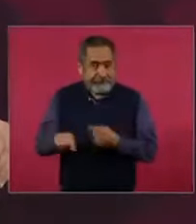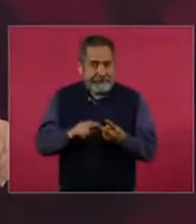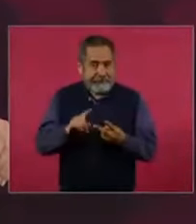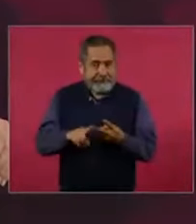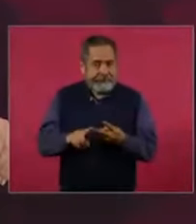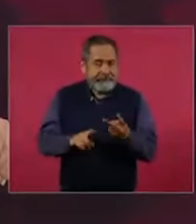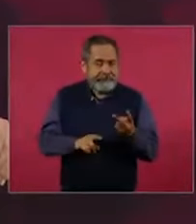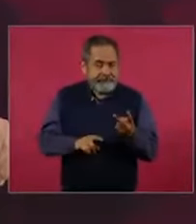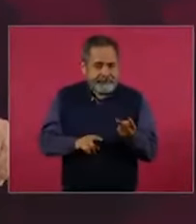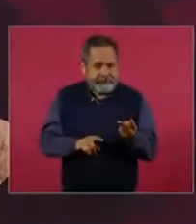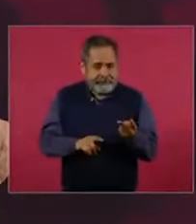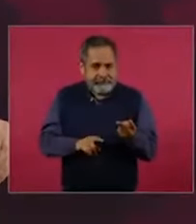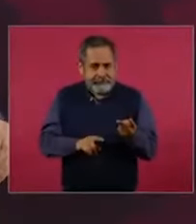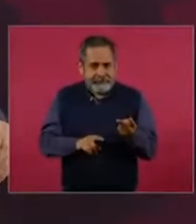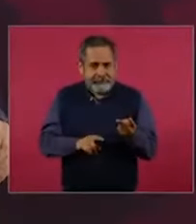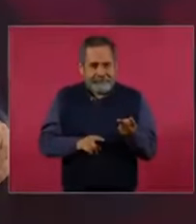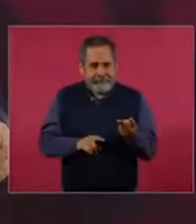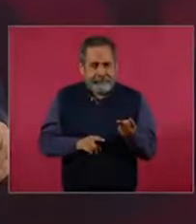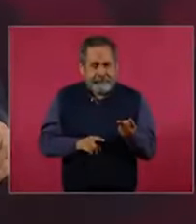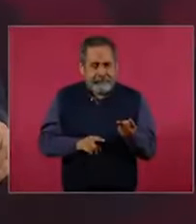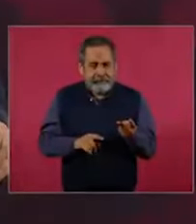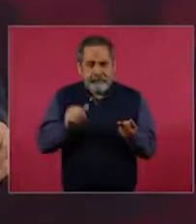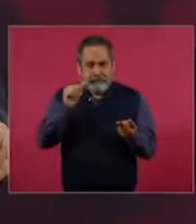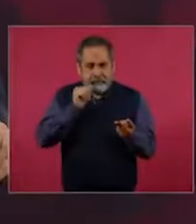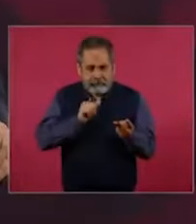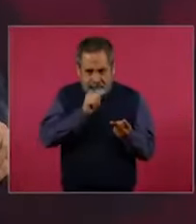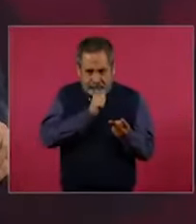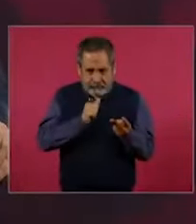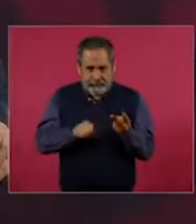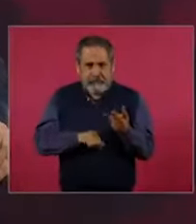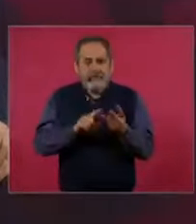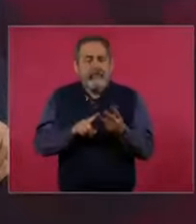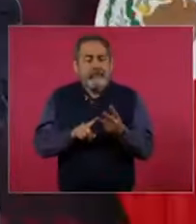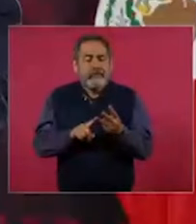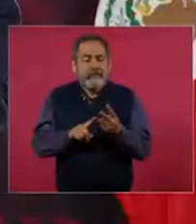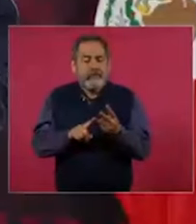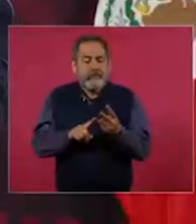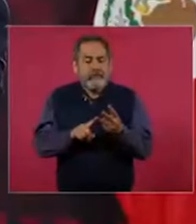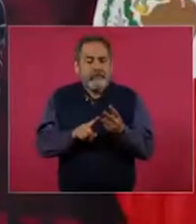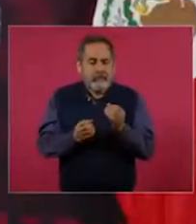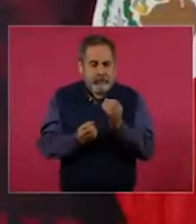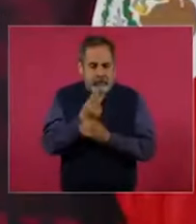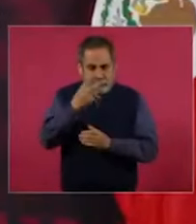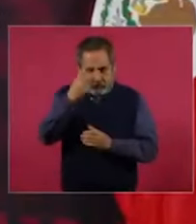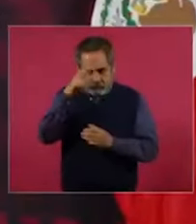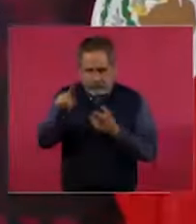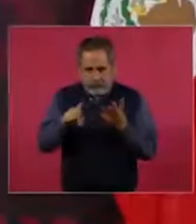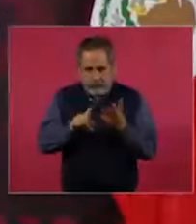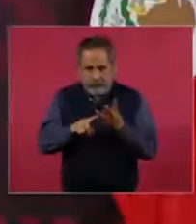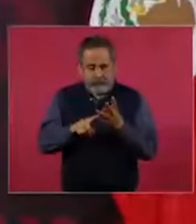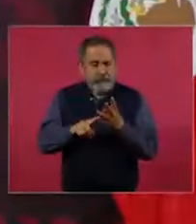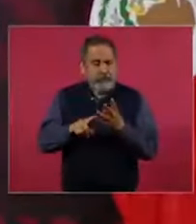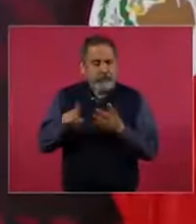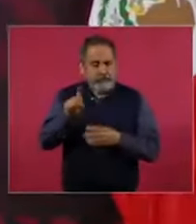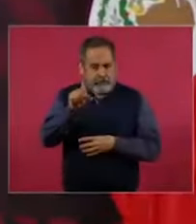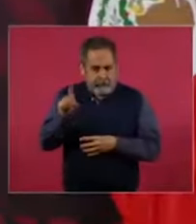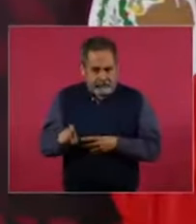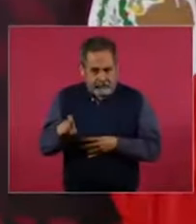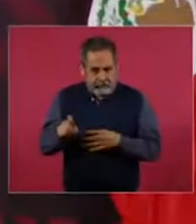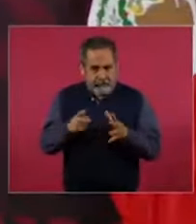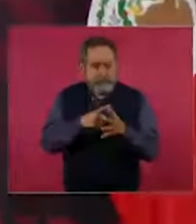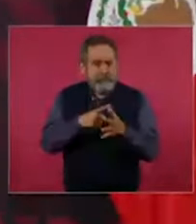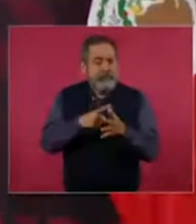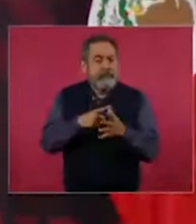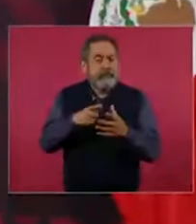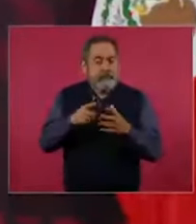conviene a ambos países cerrar nuestra frontera compartida y el presidente al final de la conferencia también muestra la carta que le